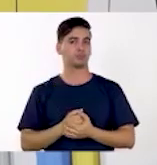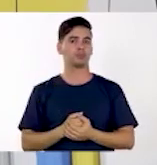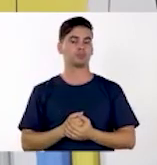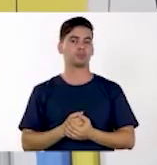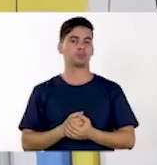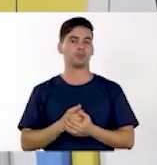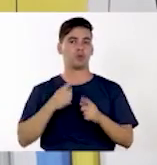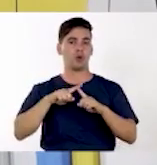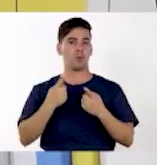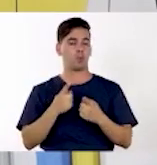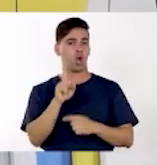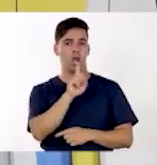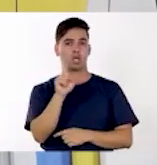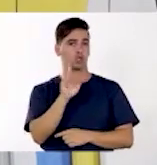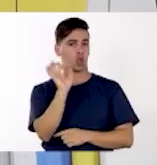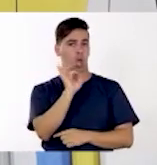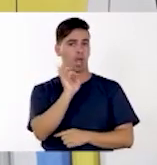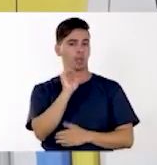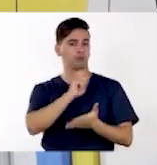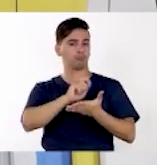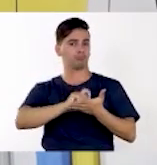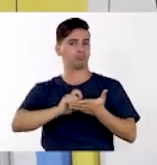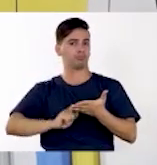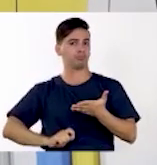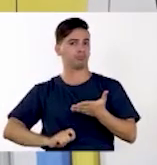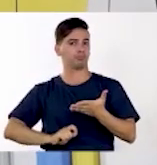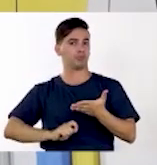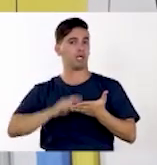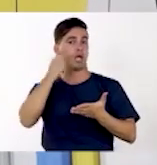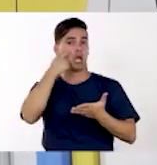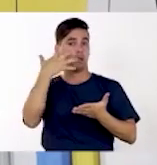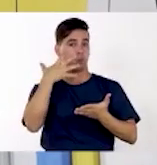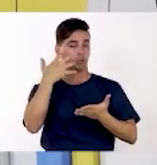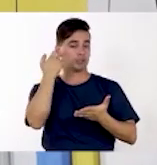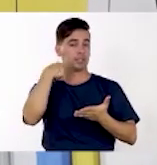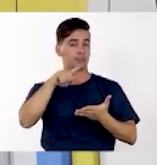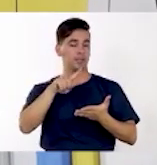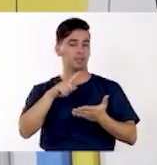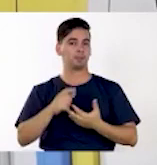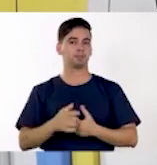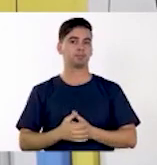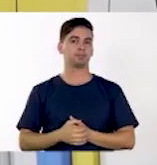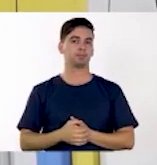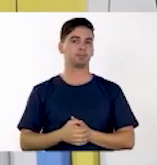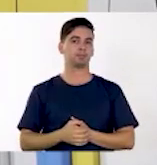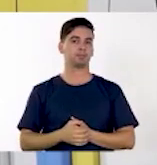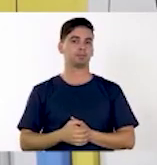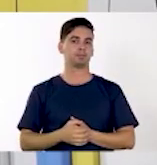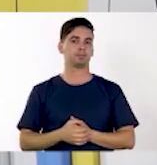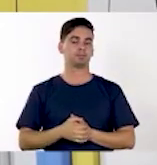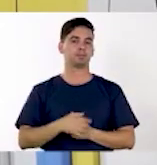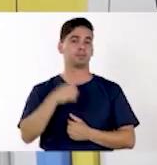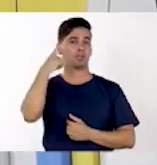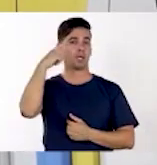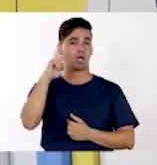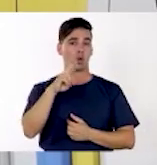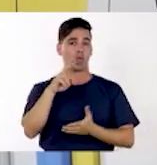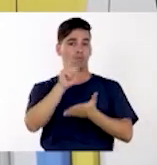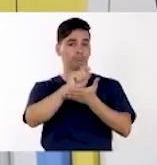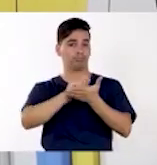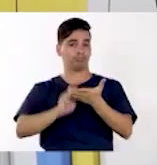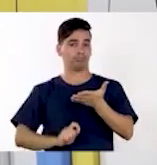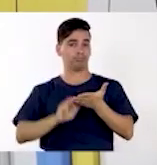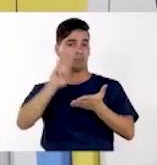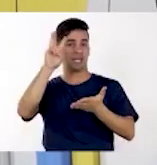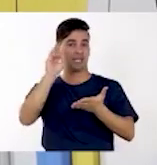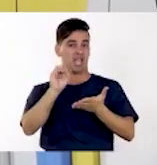con redacción, que eso es importante. Recuerden que la redacción tiene 30 puntos en esa